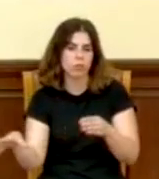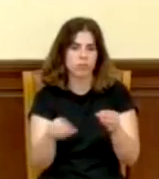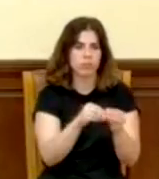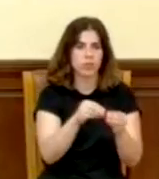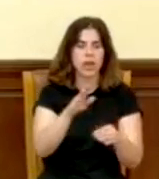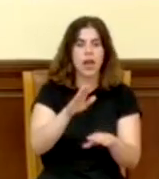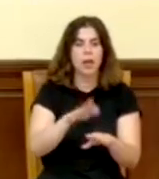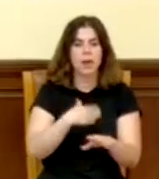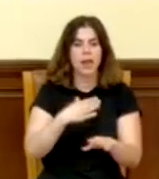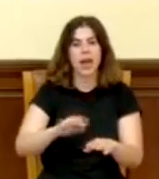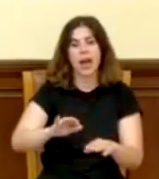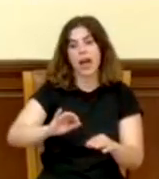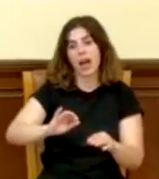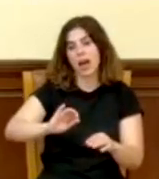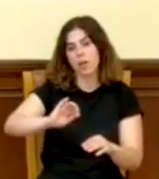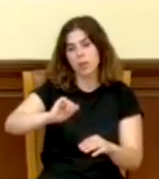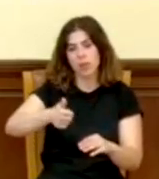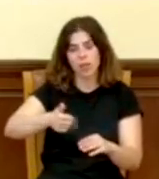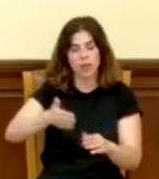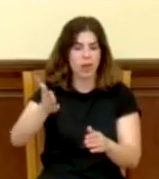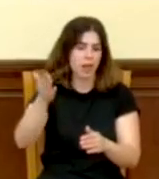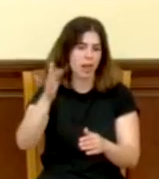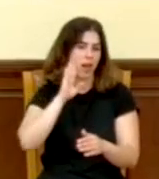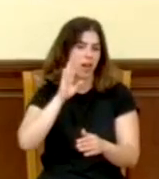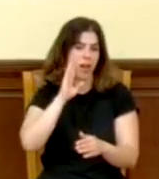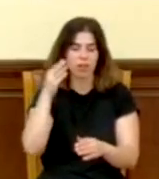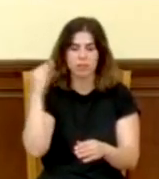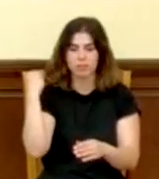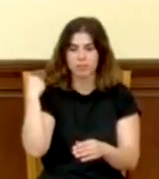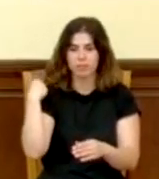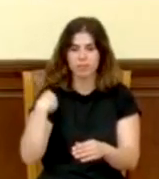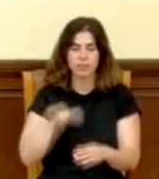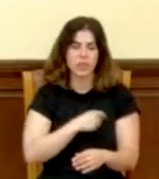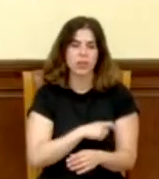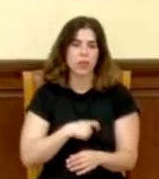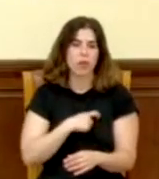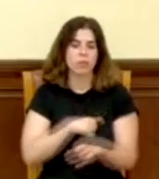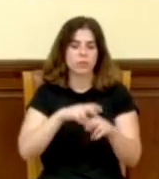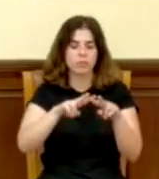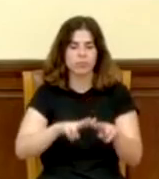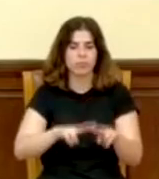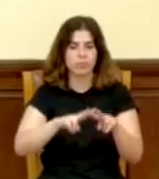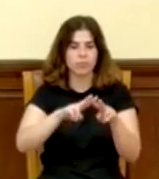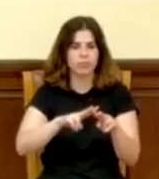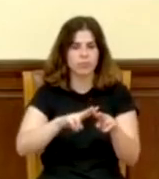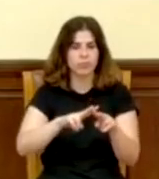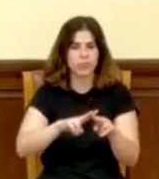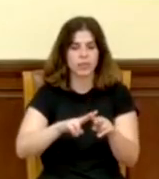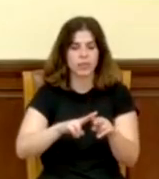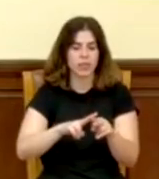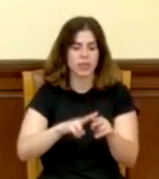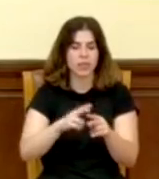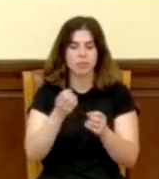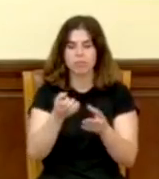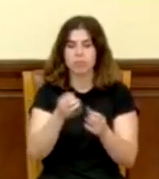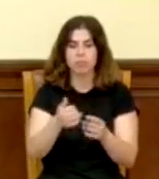su aprobación, el que hemos indicado anteriormente, se encuentra dictaminado favorablemente por la comisión e informado favorablemente por la